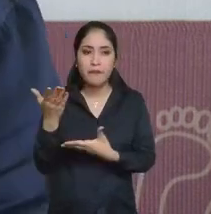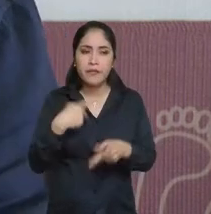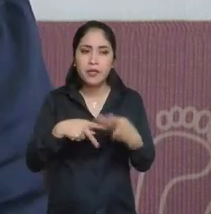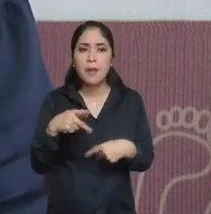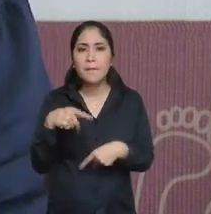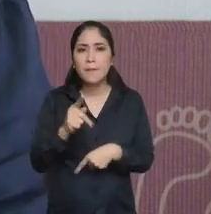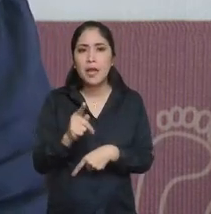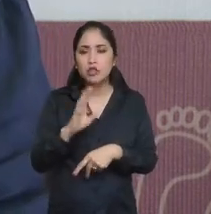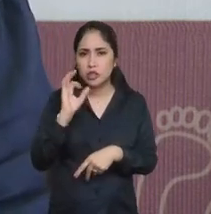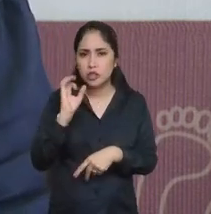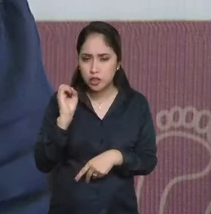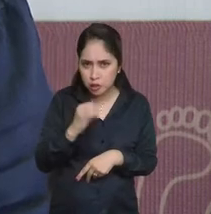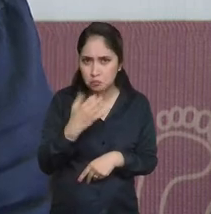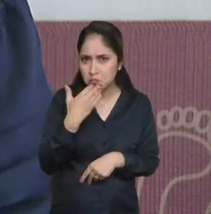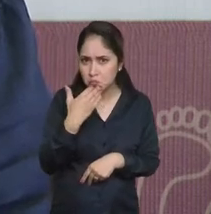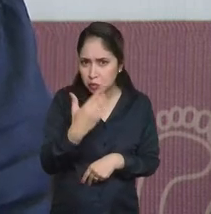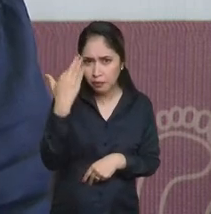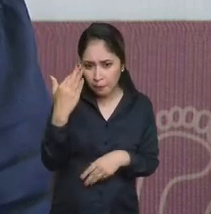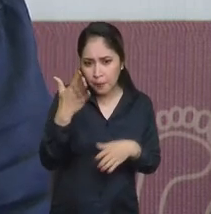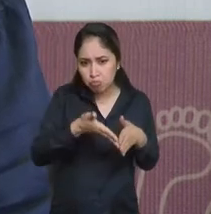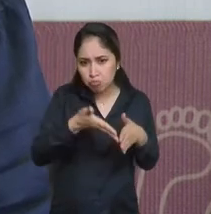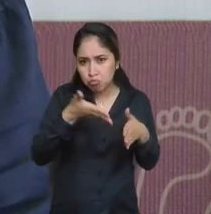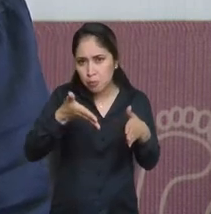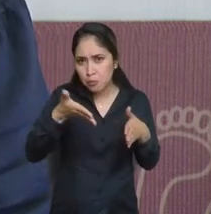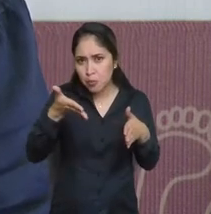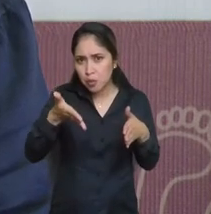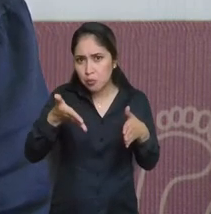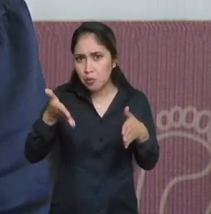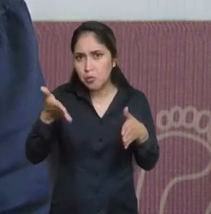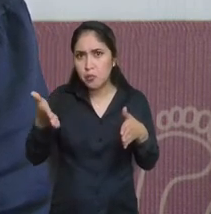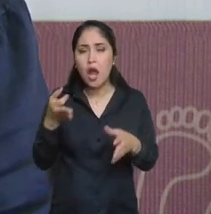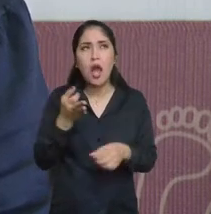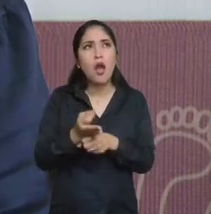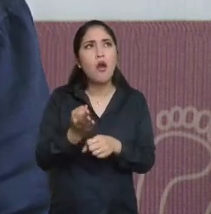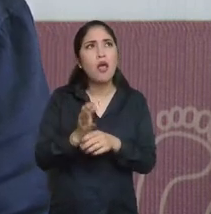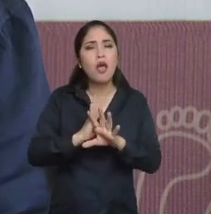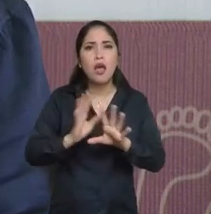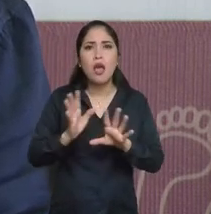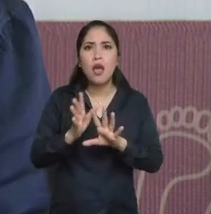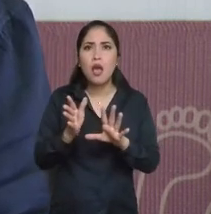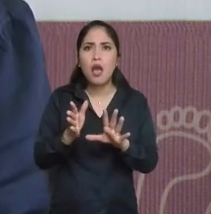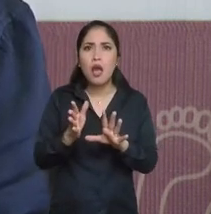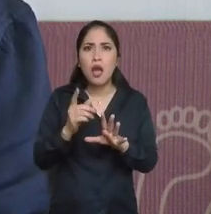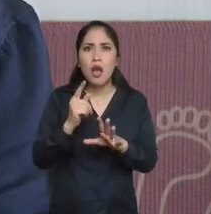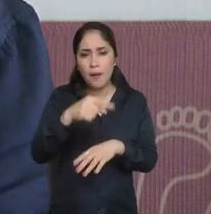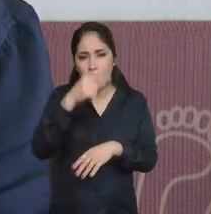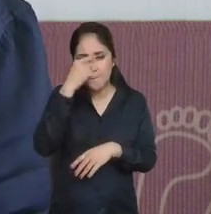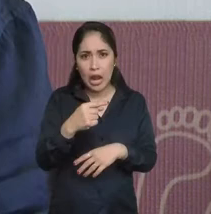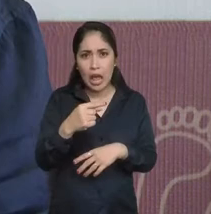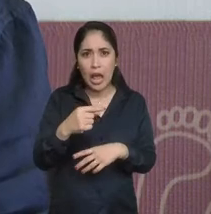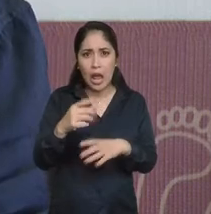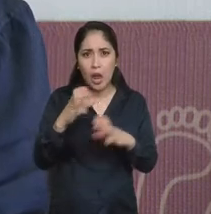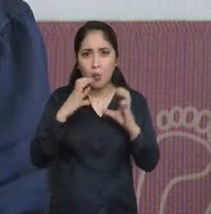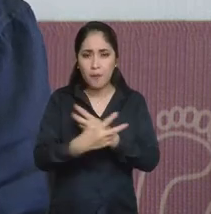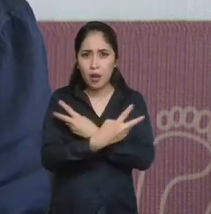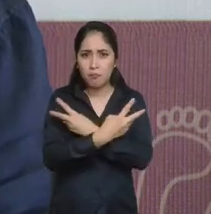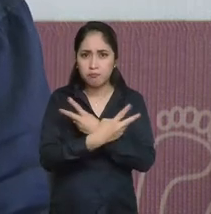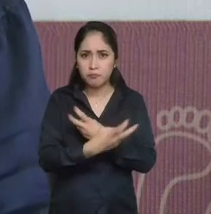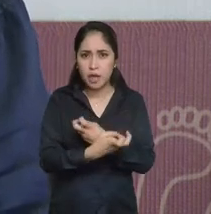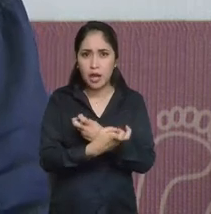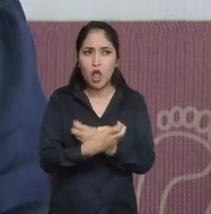hoy está concluido el módulo de resguardo temporal de restos humanos áridos para 200